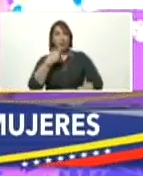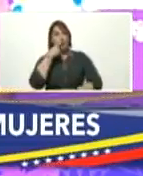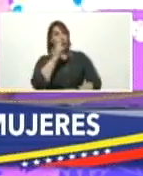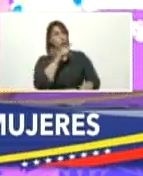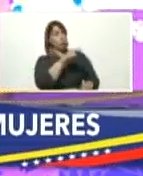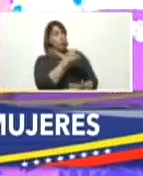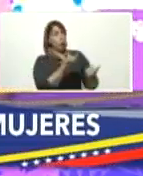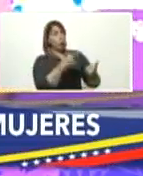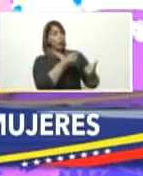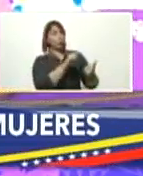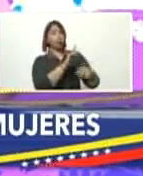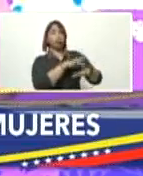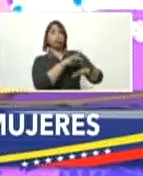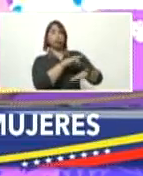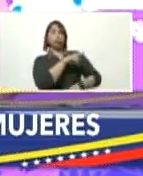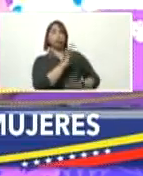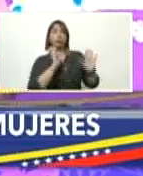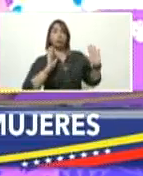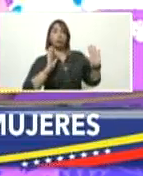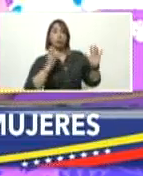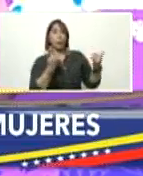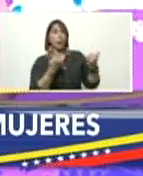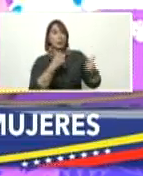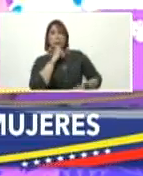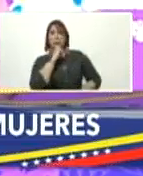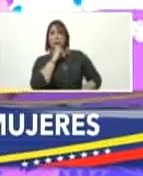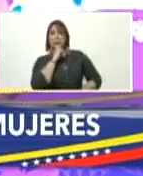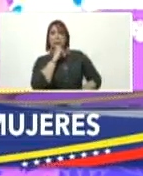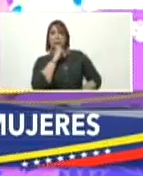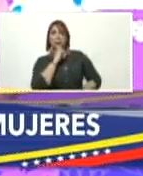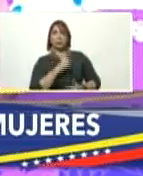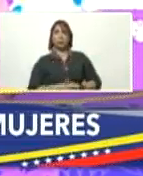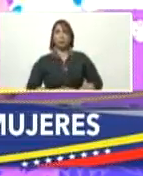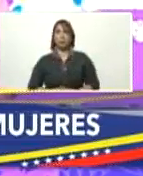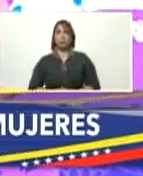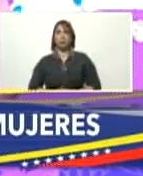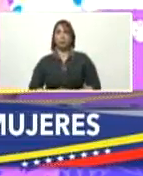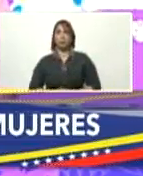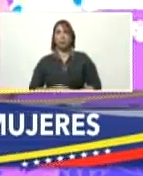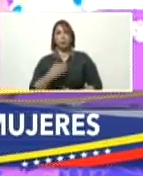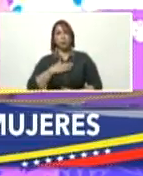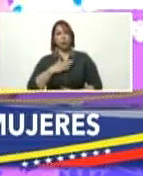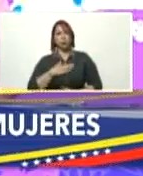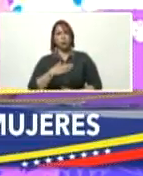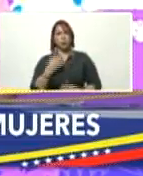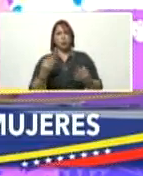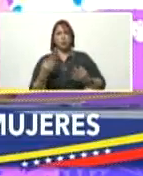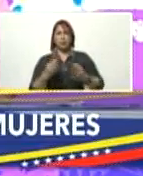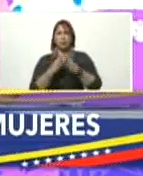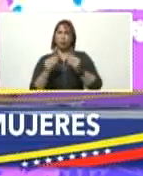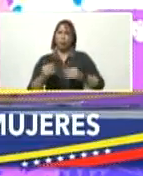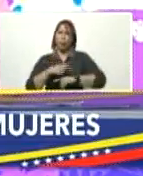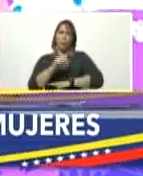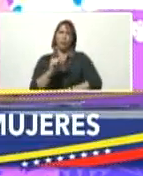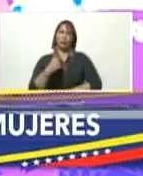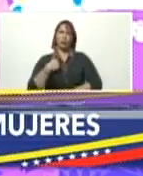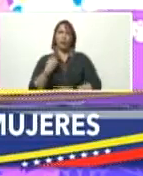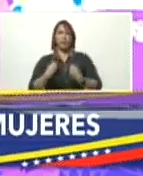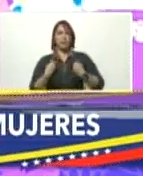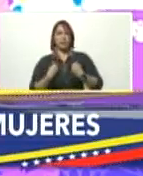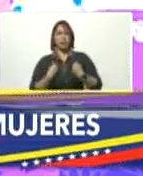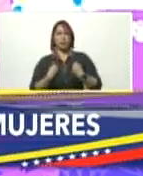toca a ti, en un momento crítico. Y yo siempre, en todos los momentos que me ha tocado pasar,